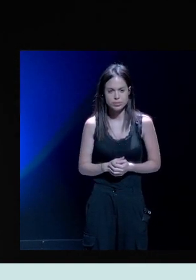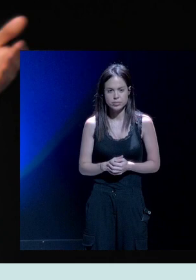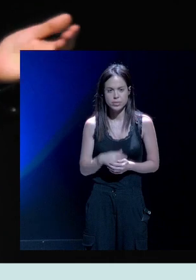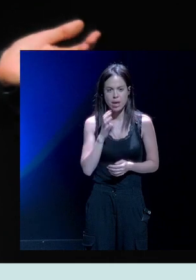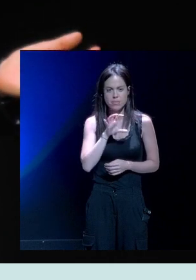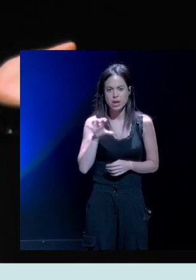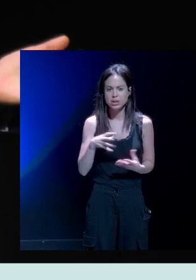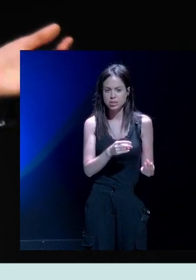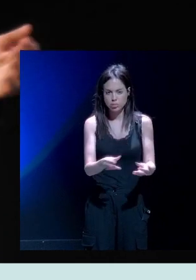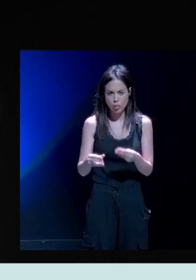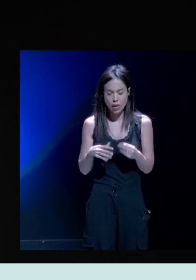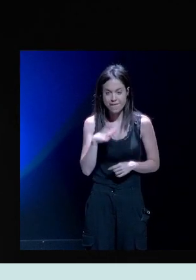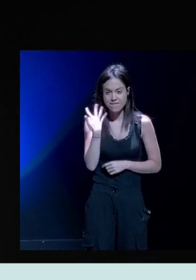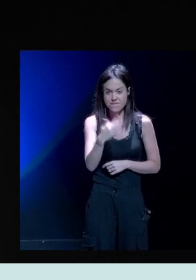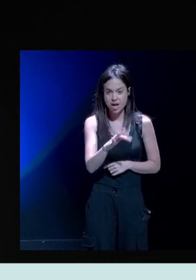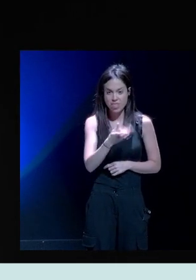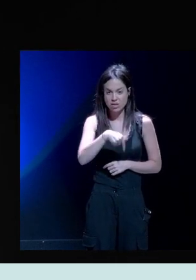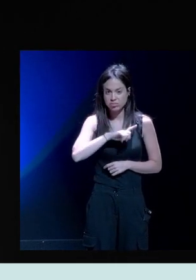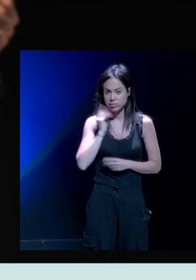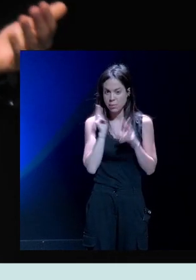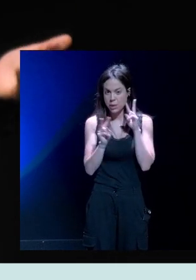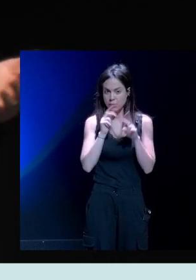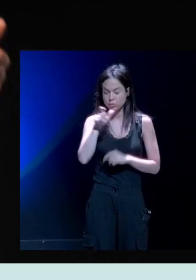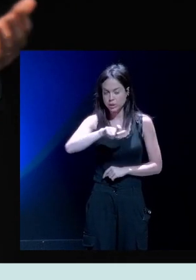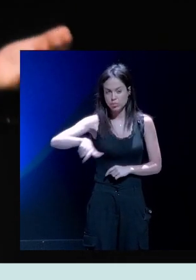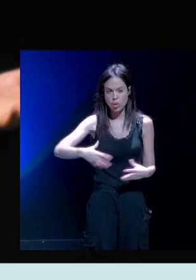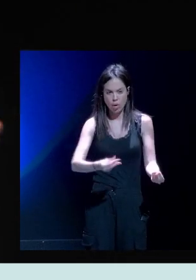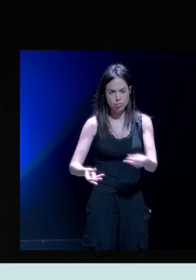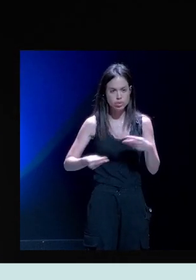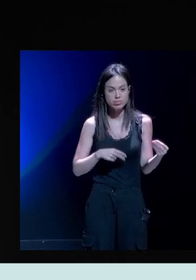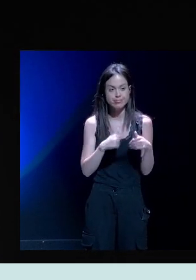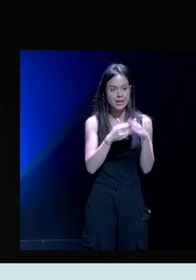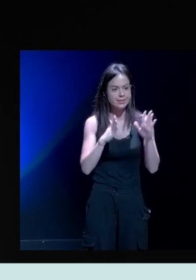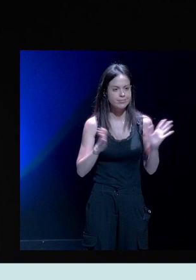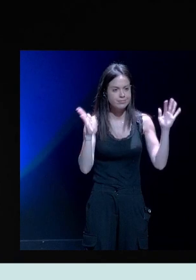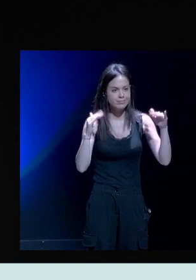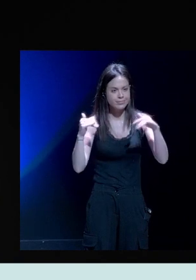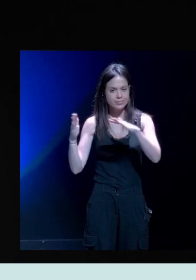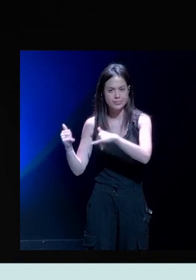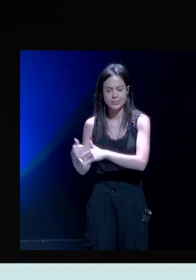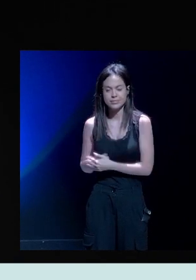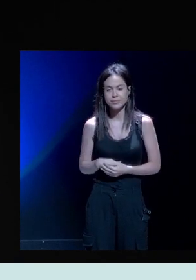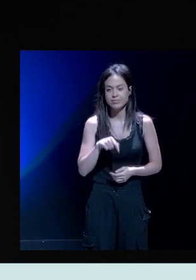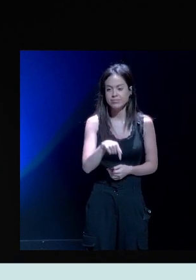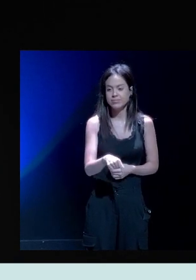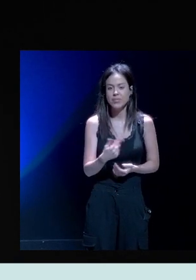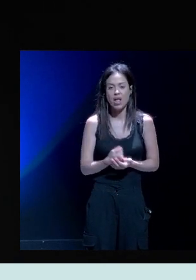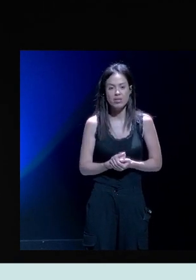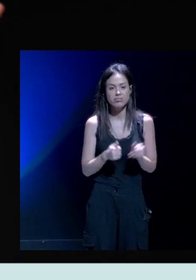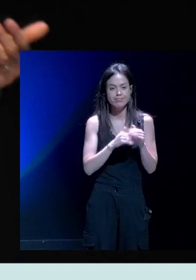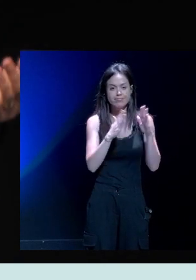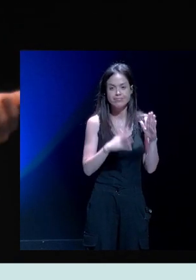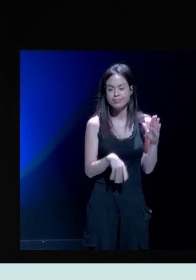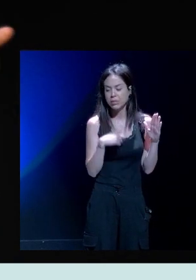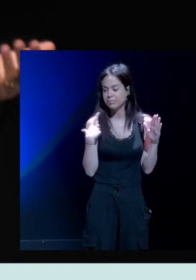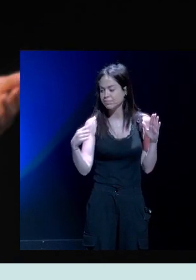países. En Francia vemos muchas personas que no tienen hogar, personas sin hogar que se han ido del domicilio